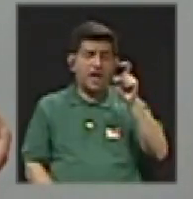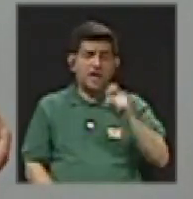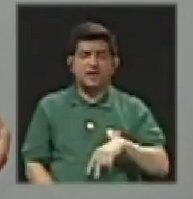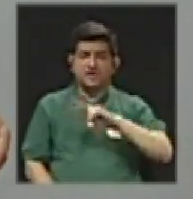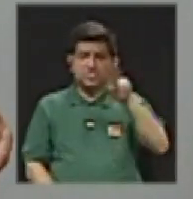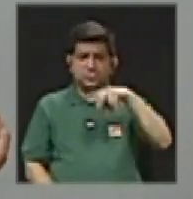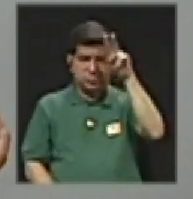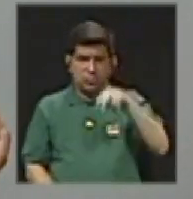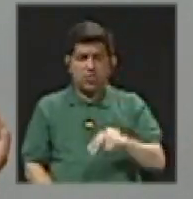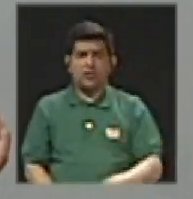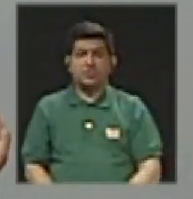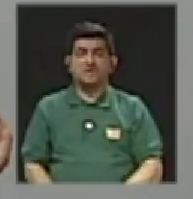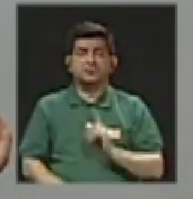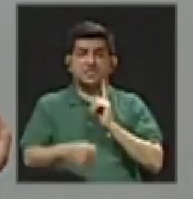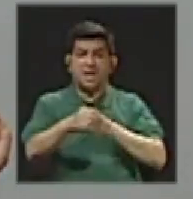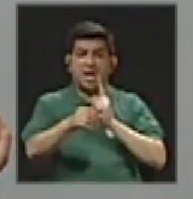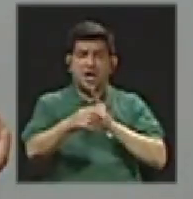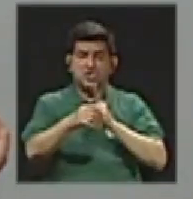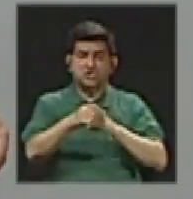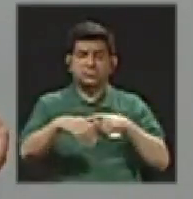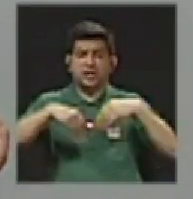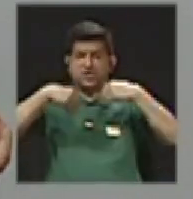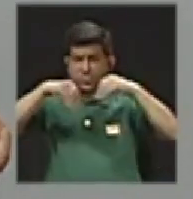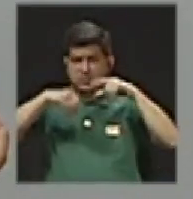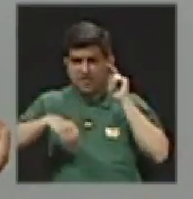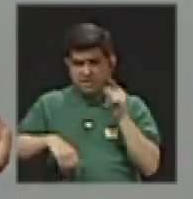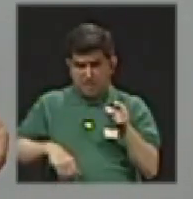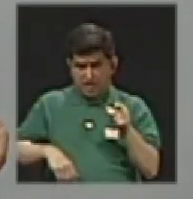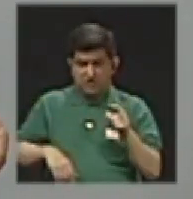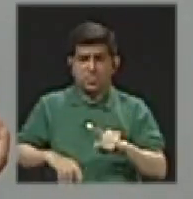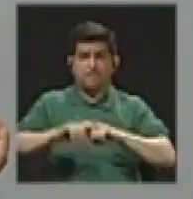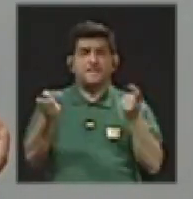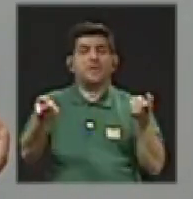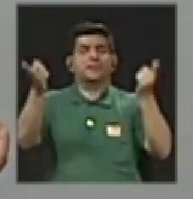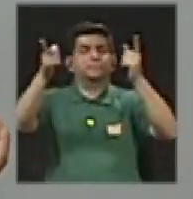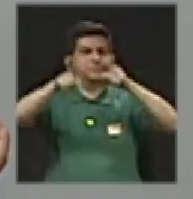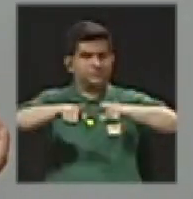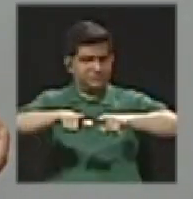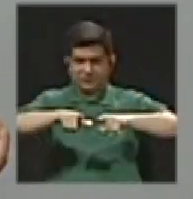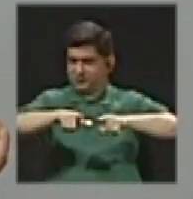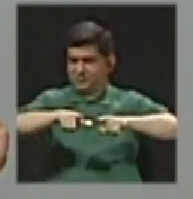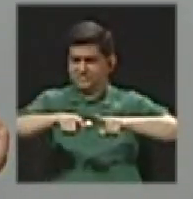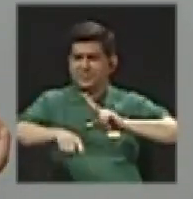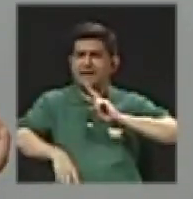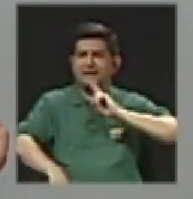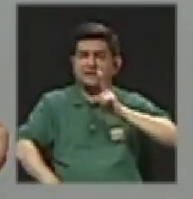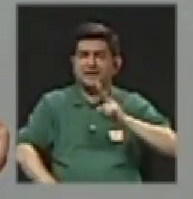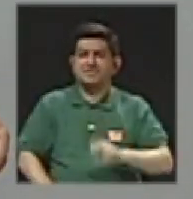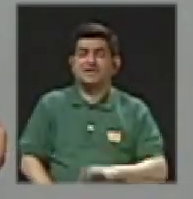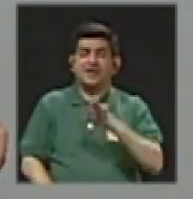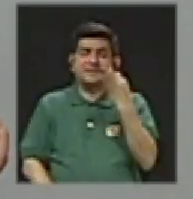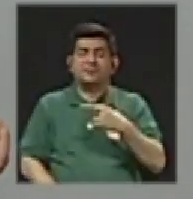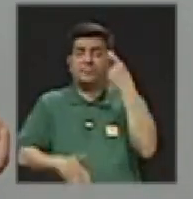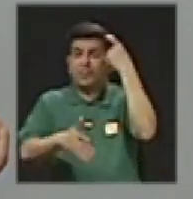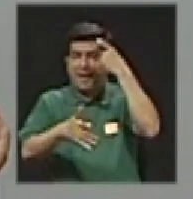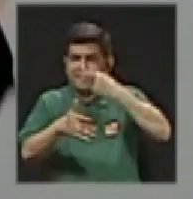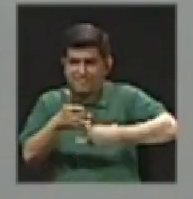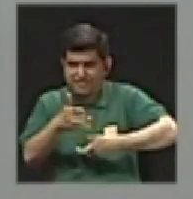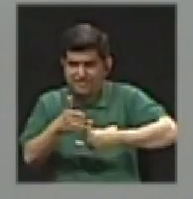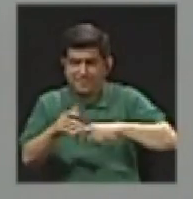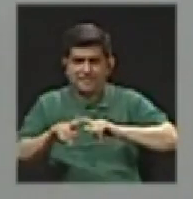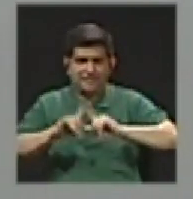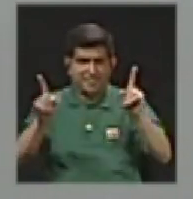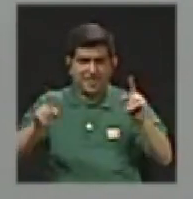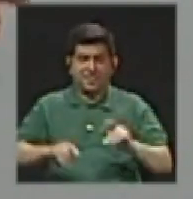colones y entonces, pues los chinos me vendieron esto. Sí. Lo que ocurre es que eso es cierto en términos brutos, como usted dice, sí,